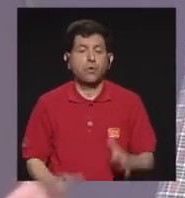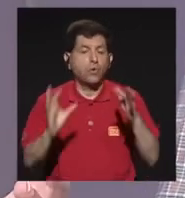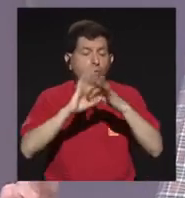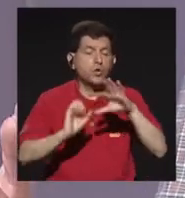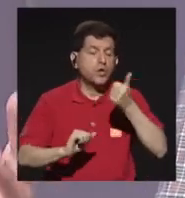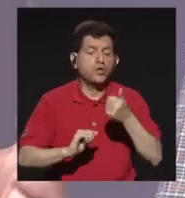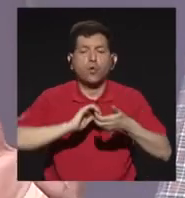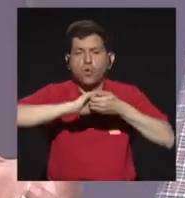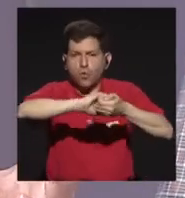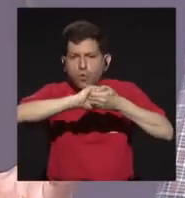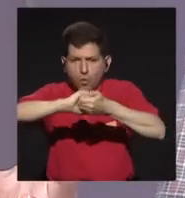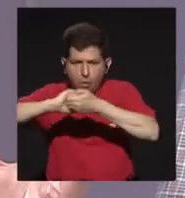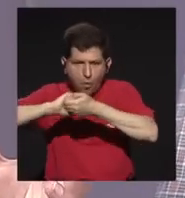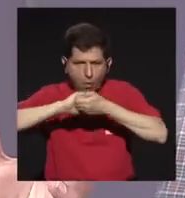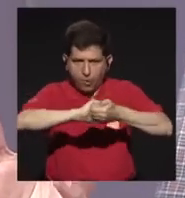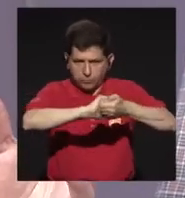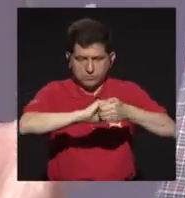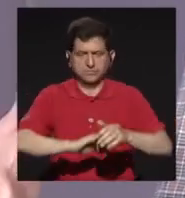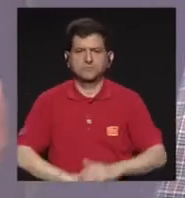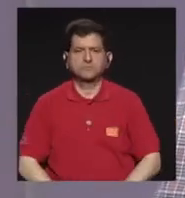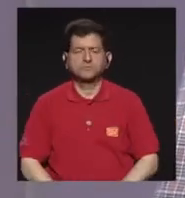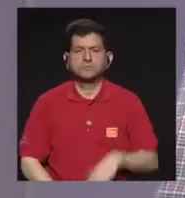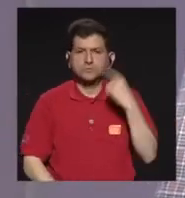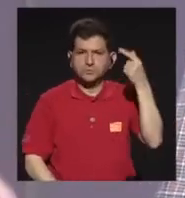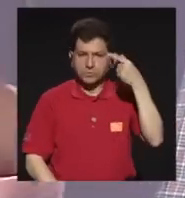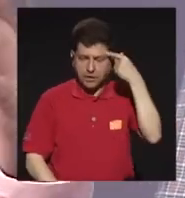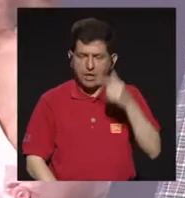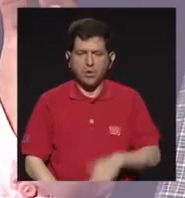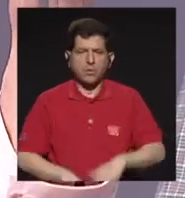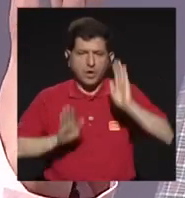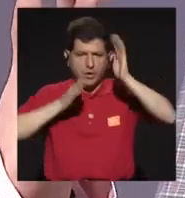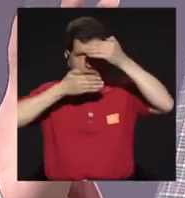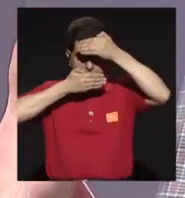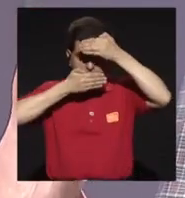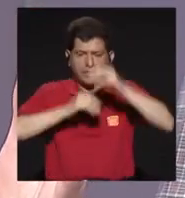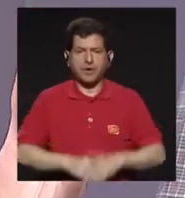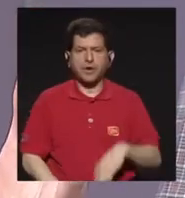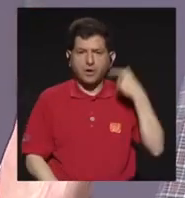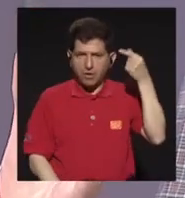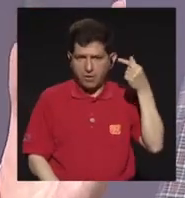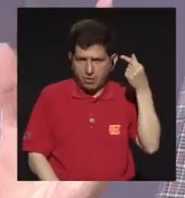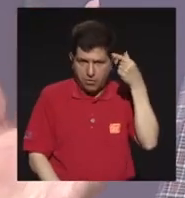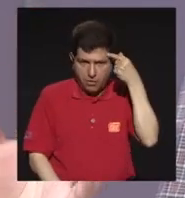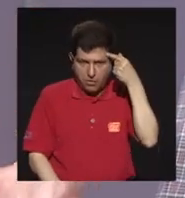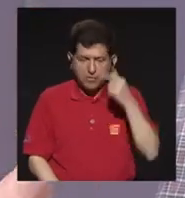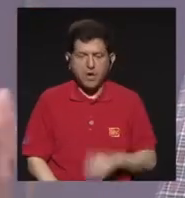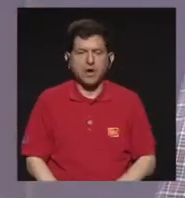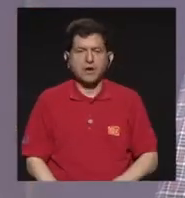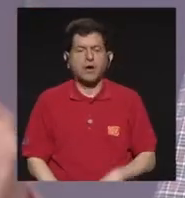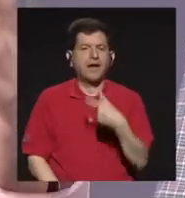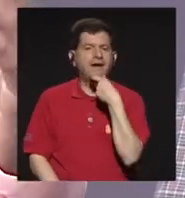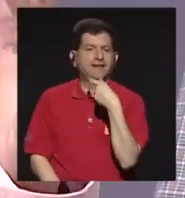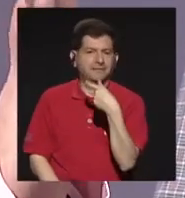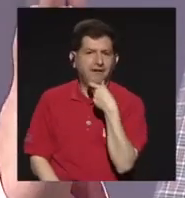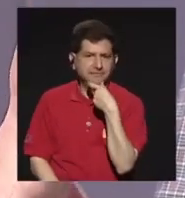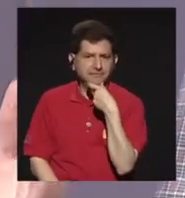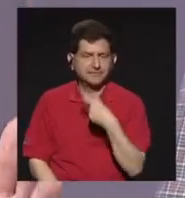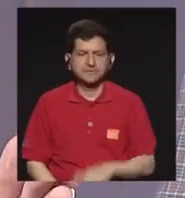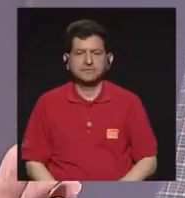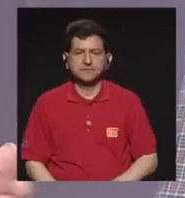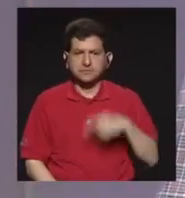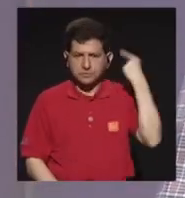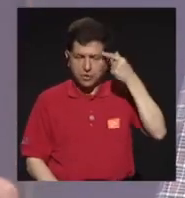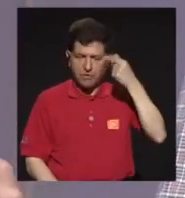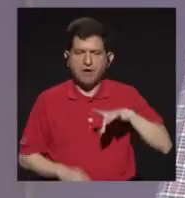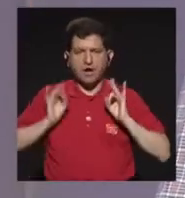otros aliados como el gobierno de Marruecos, el gobierno de Gran Bretaña, el gobierno